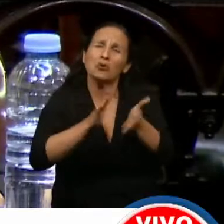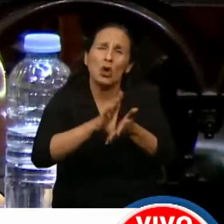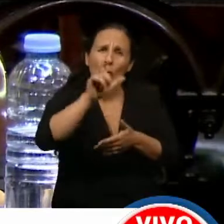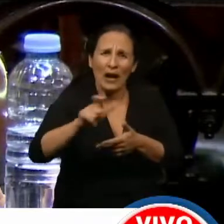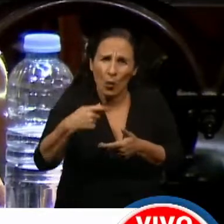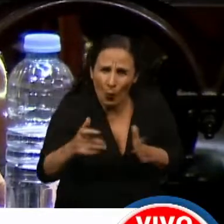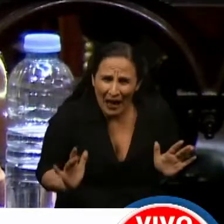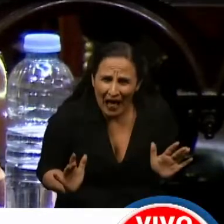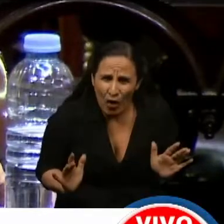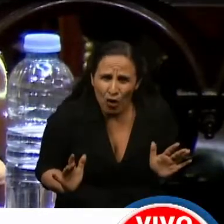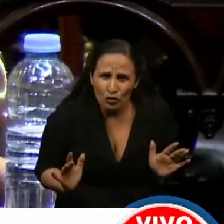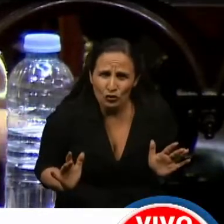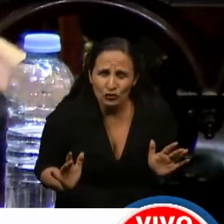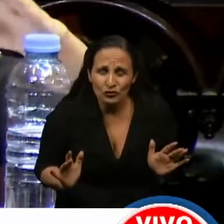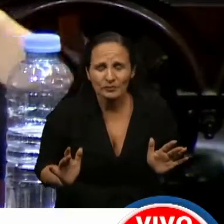jubilados. Miren,